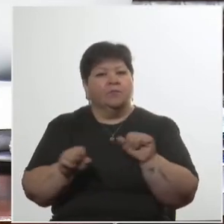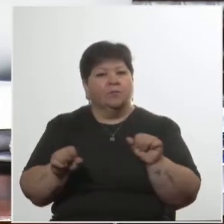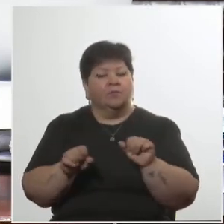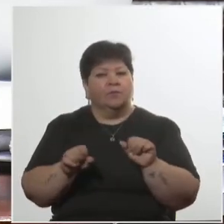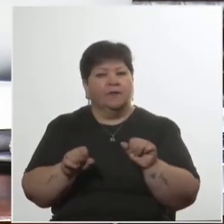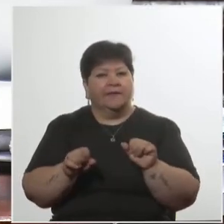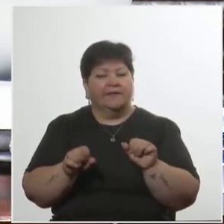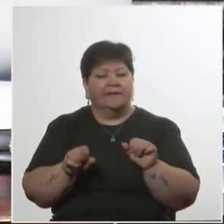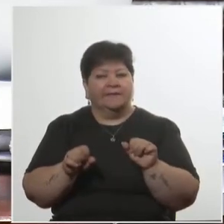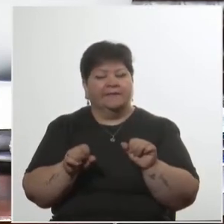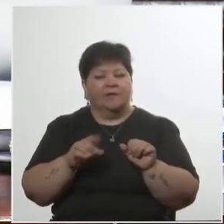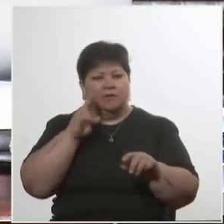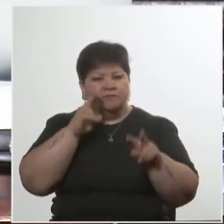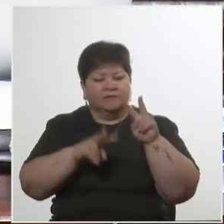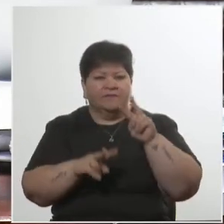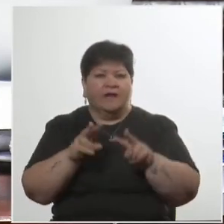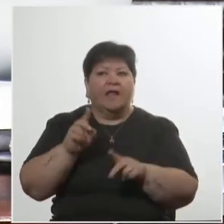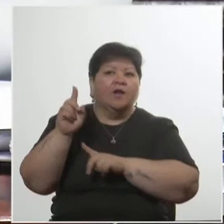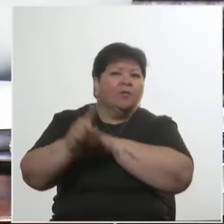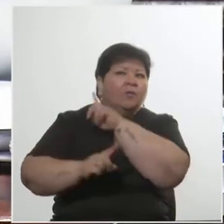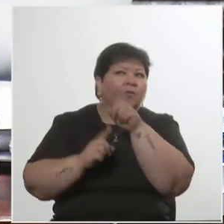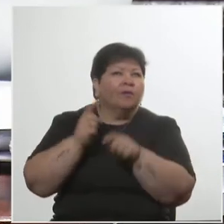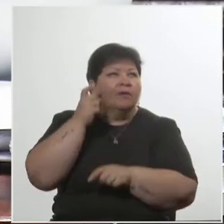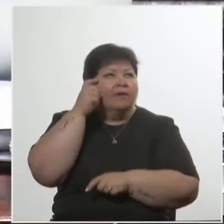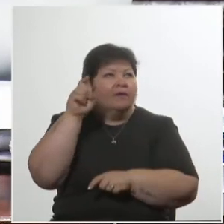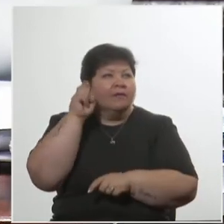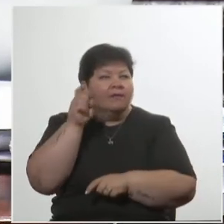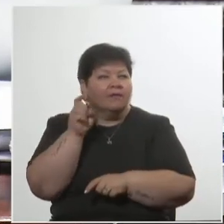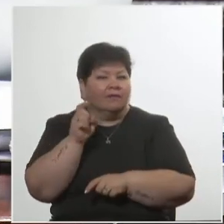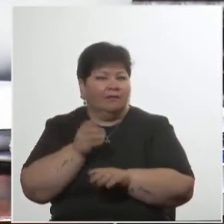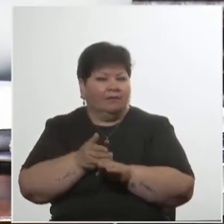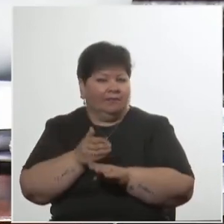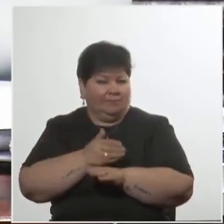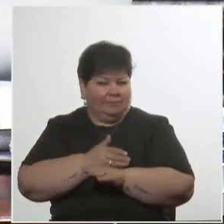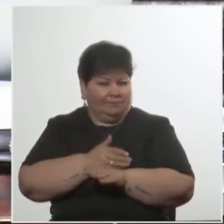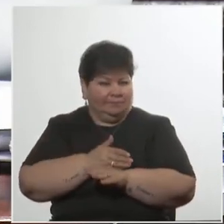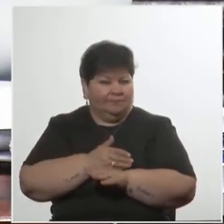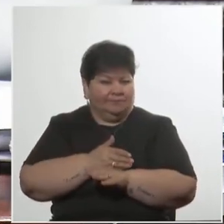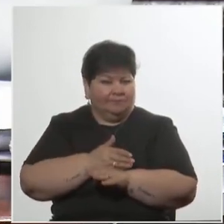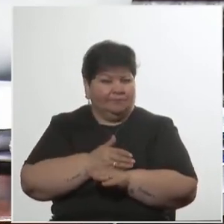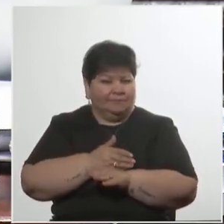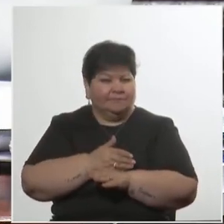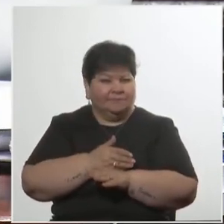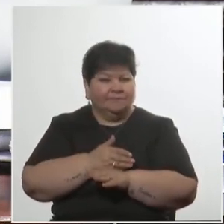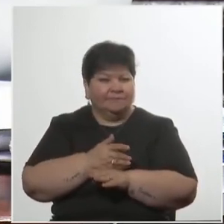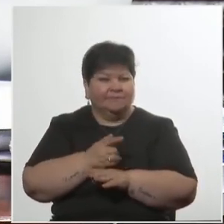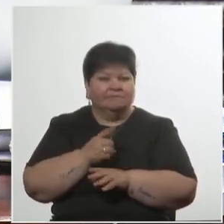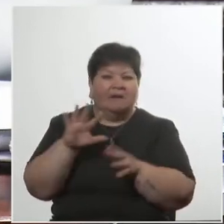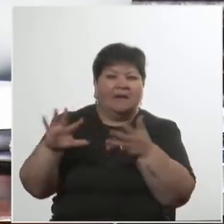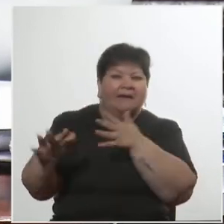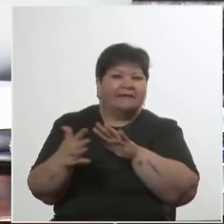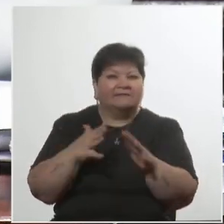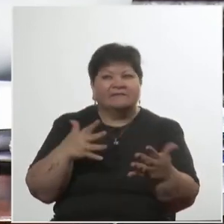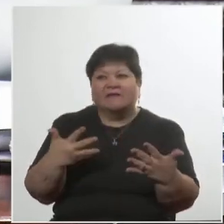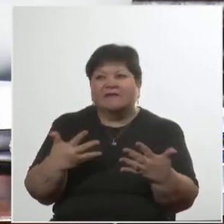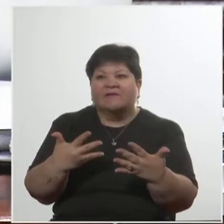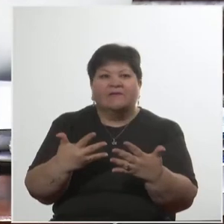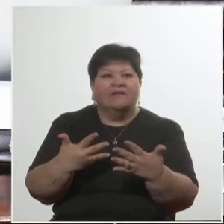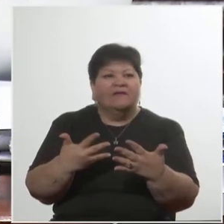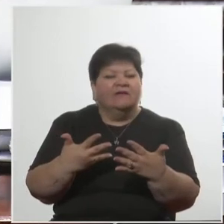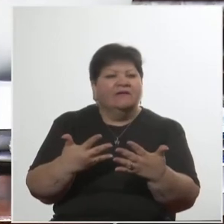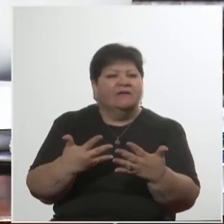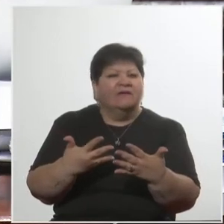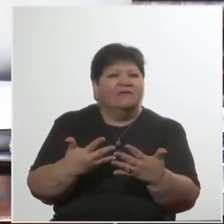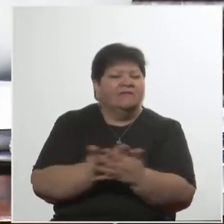se vislumbraron algunos prejuicios parecería que las víctimas de de bandas fascistas no estuvieran